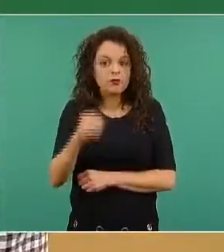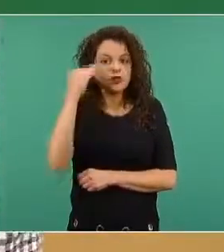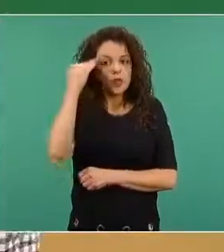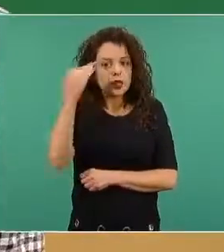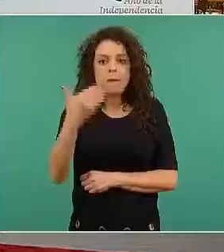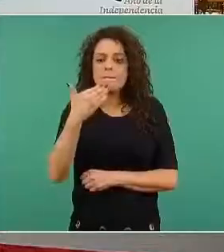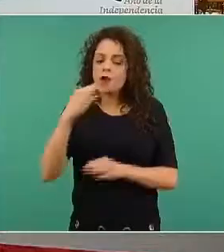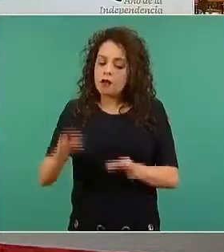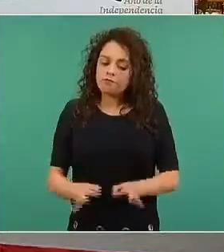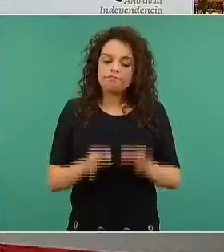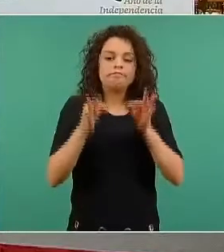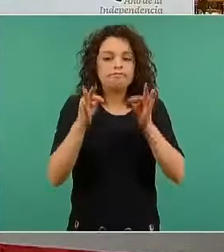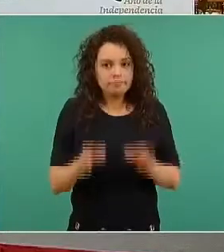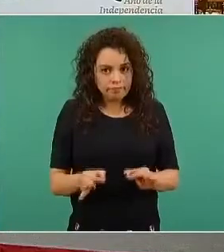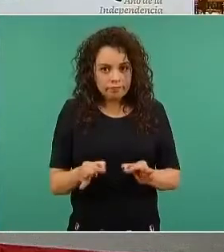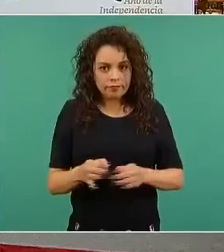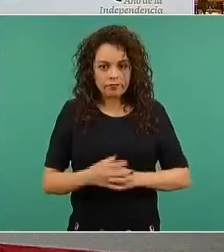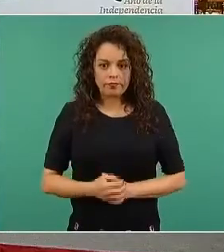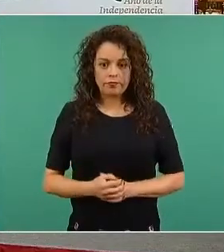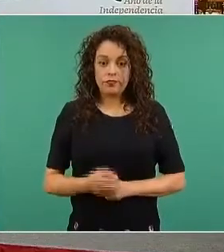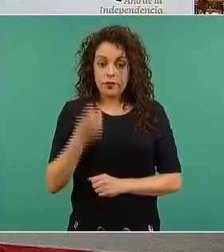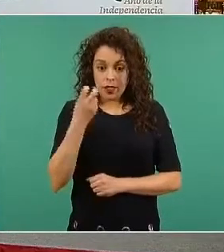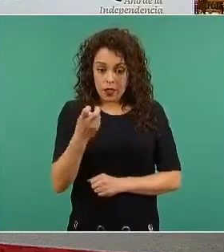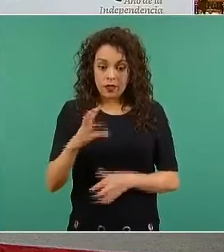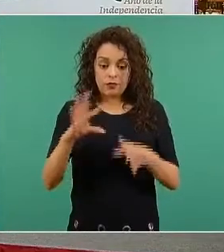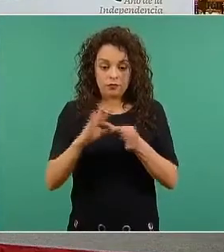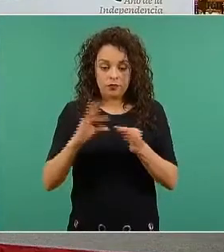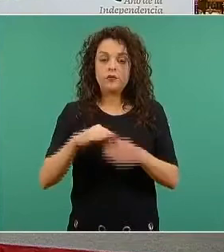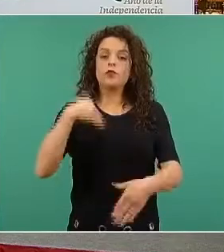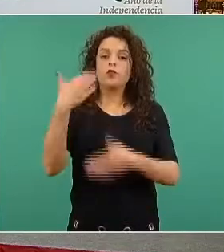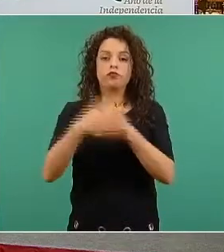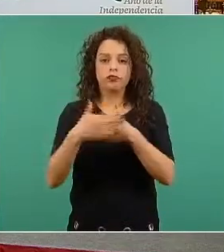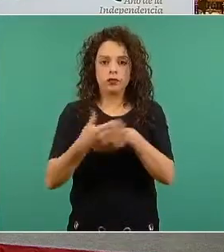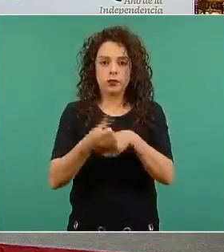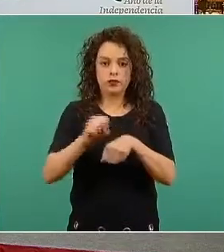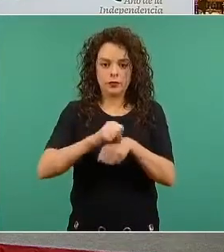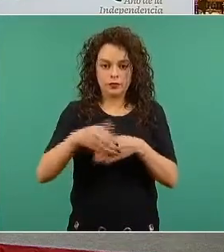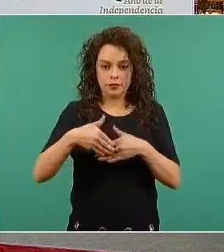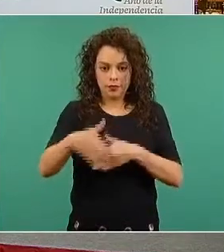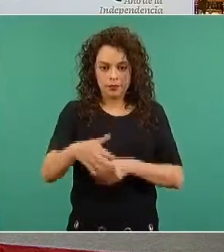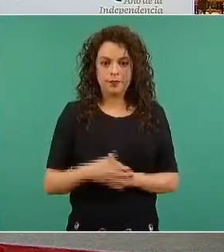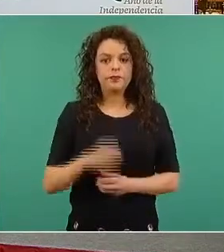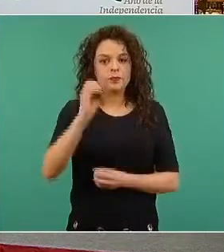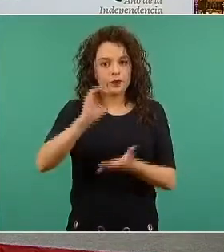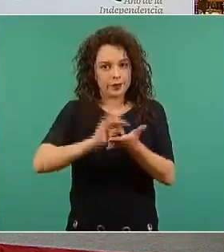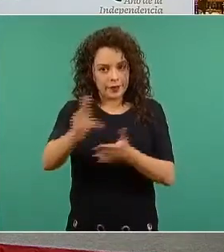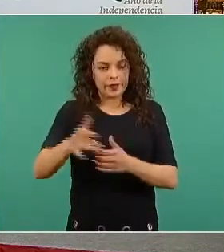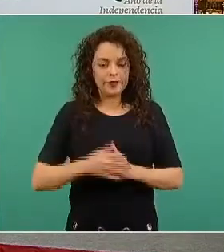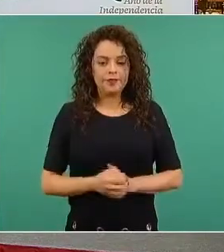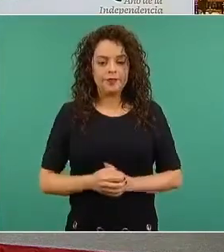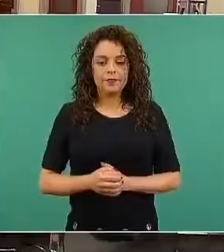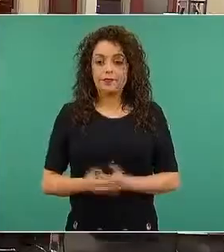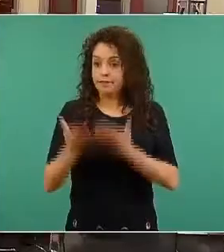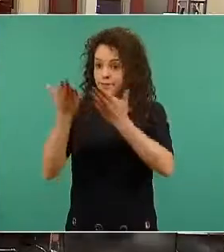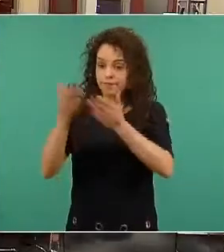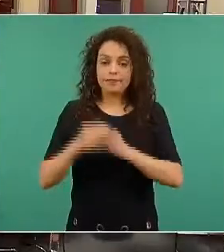adecuados. Estaremos comentando al respecto de esto en las próximas semanas. Gracias.